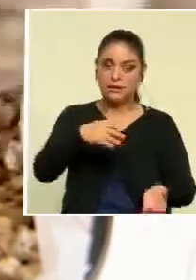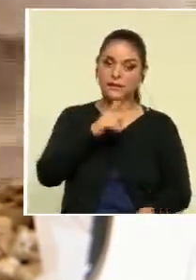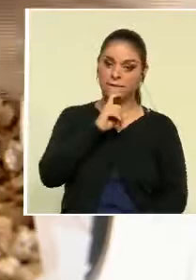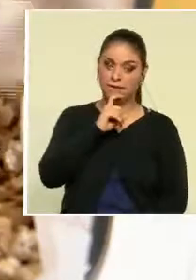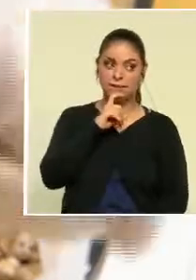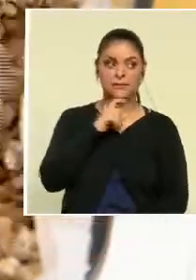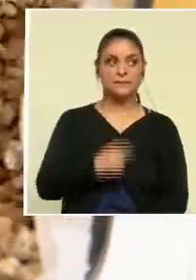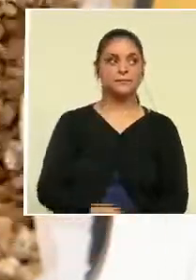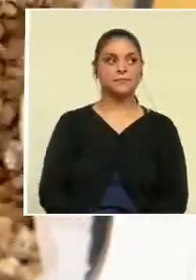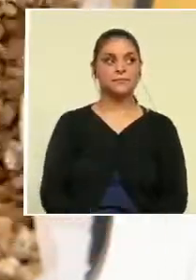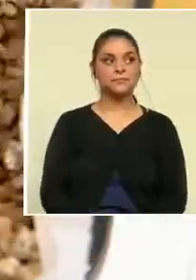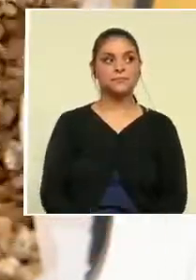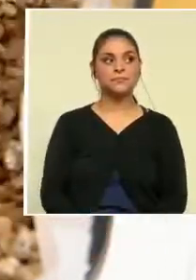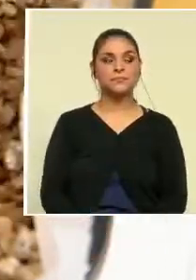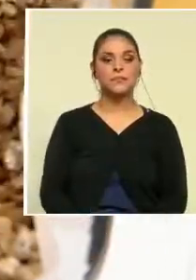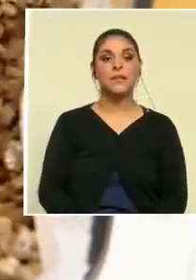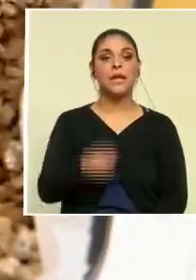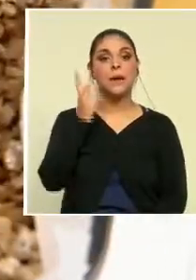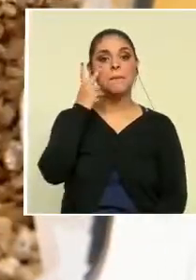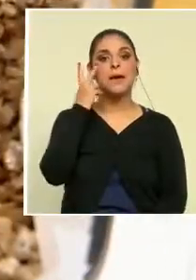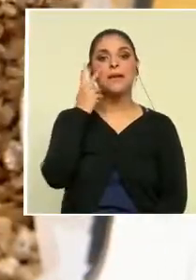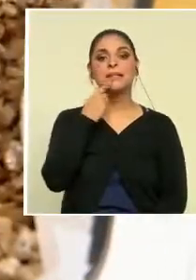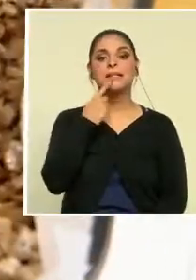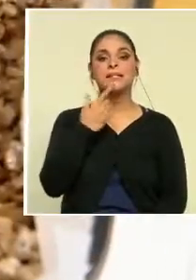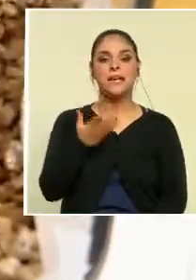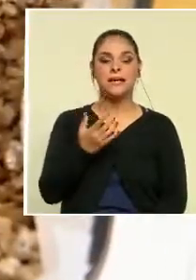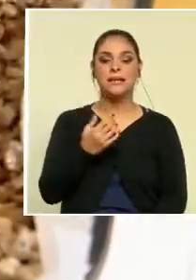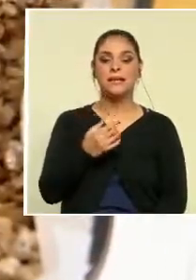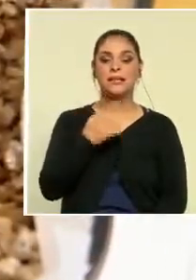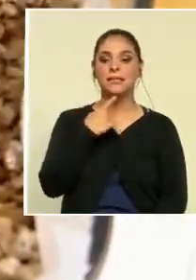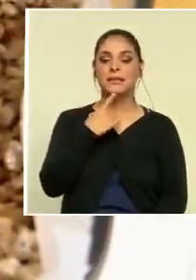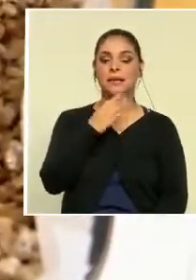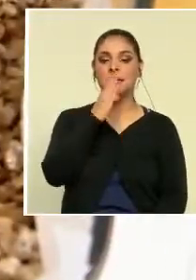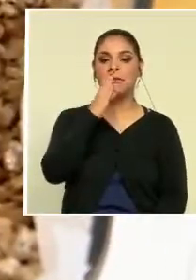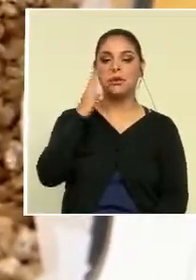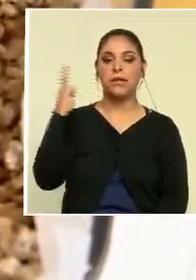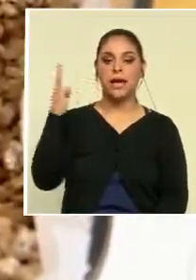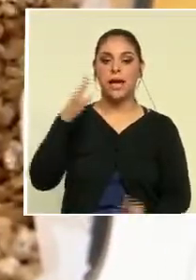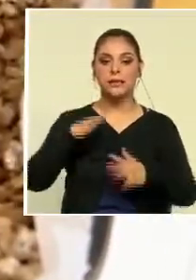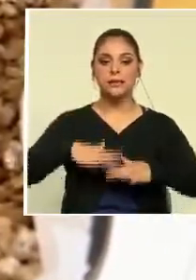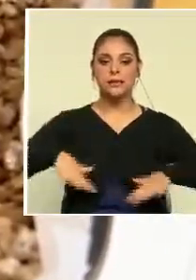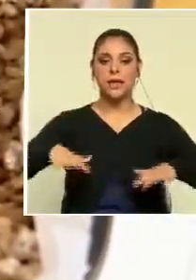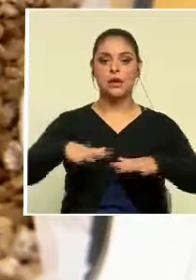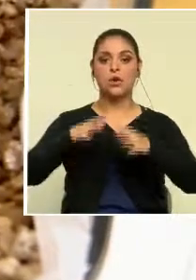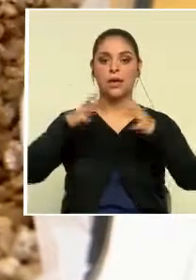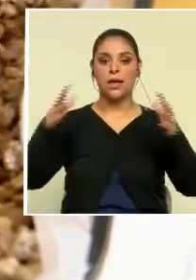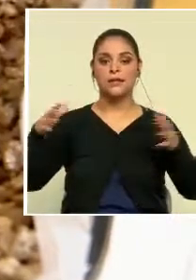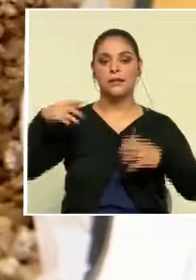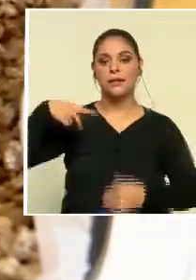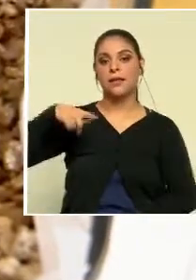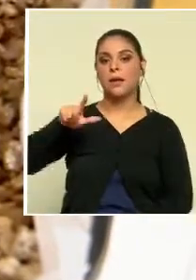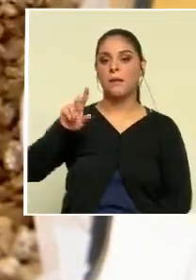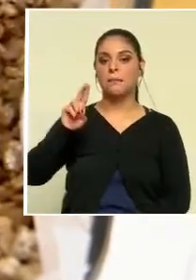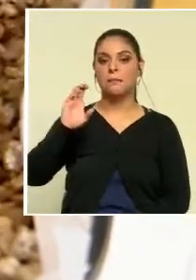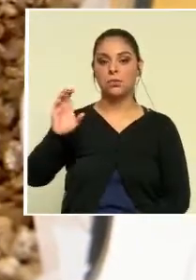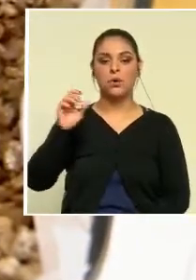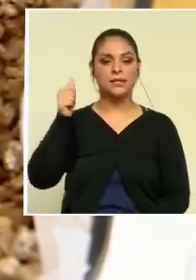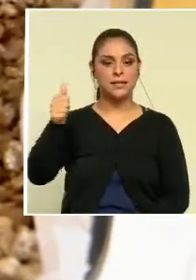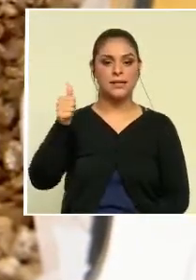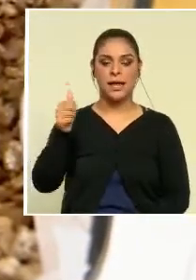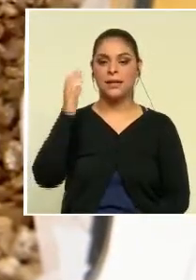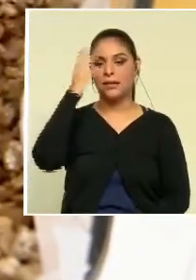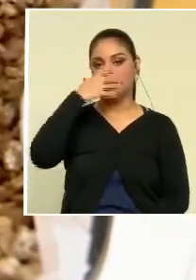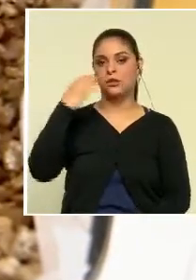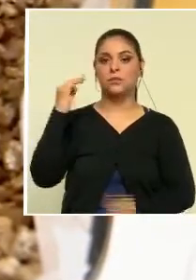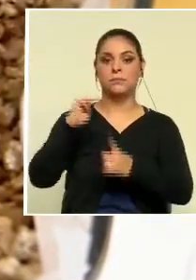vean lo que entonces haré animales y escuché dice la biblioteca ya no grande que plus es genial y que tiene lindos mensajes y